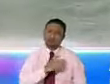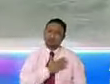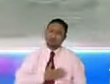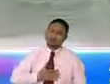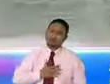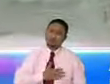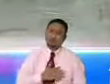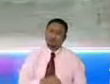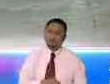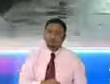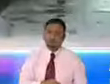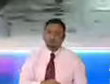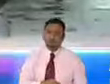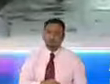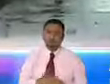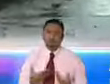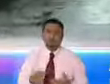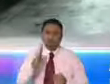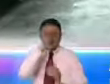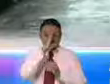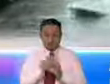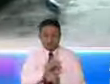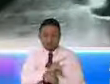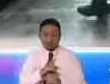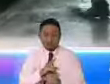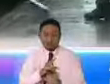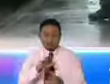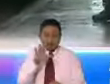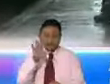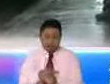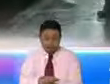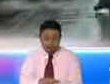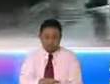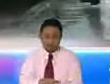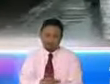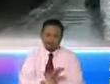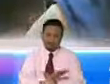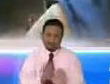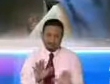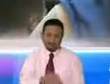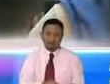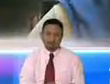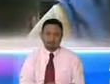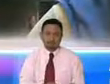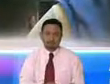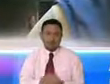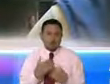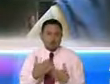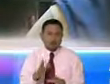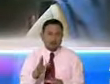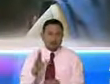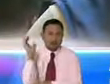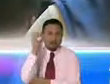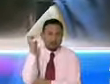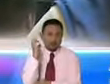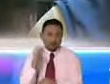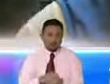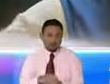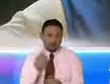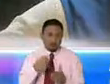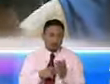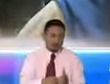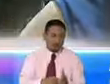y ríos, con el fin de evitar el taponamiento de alcantarillas. Ante cualquier emergencia, como por